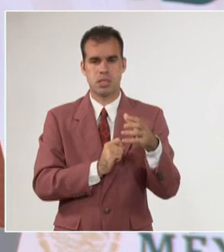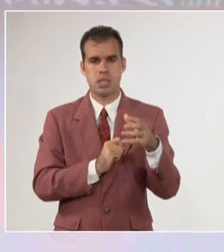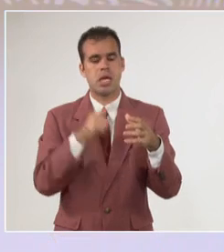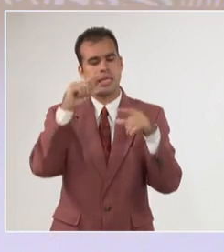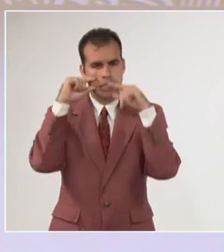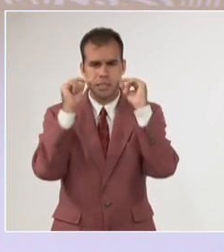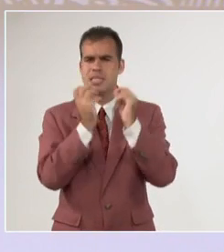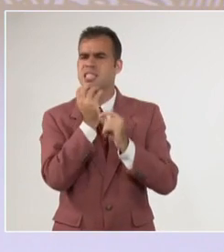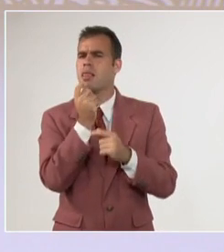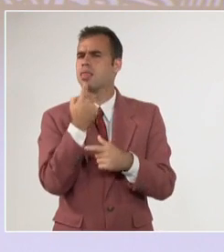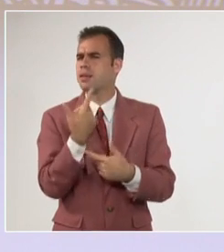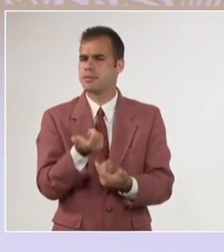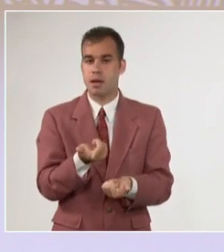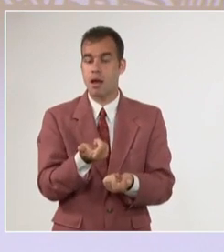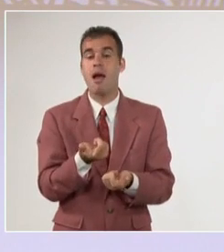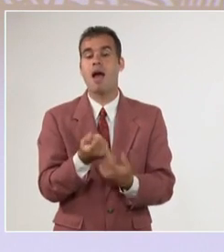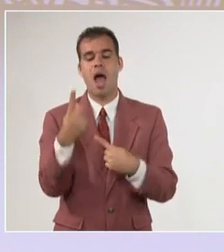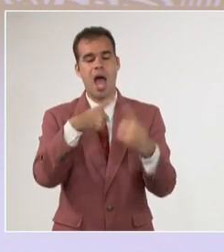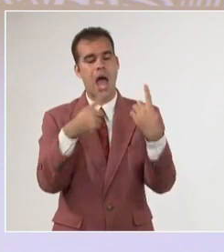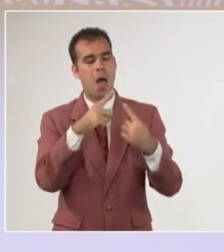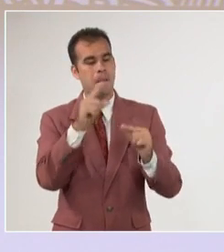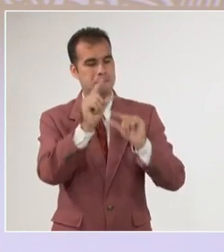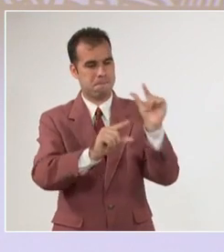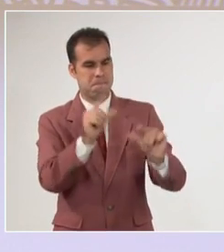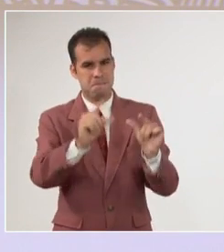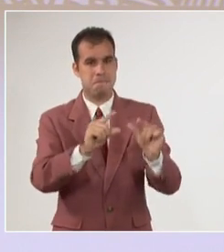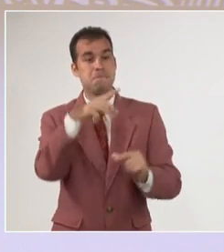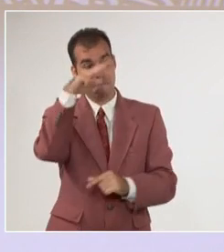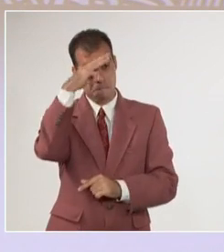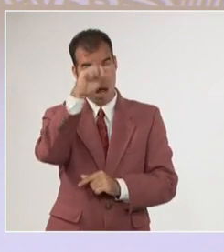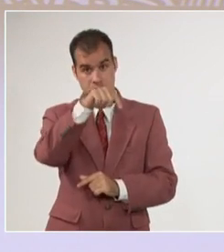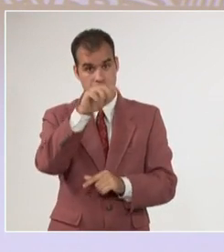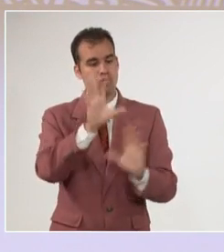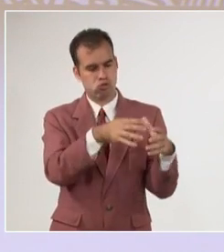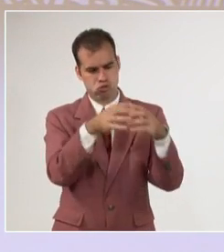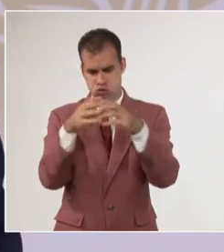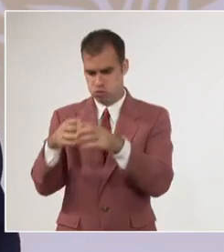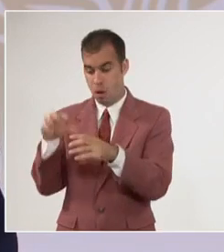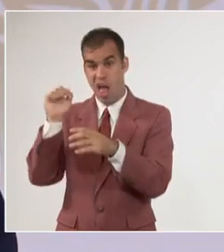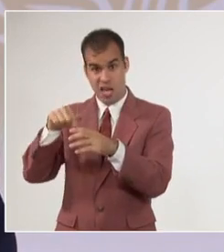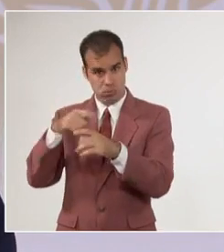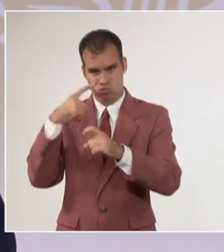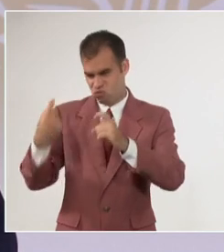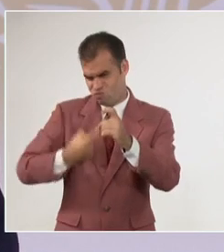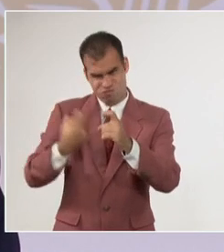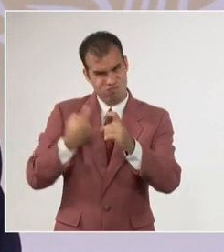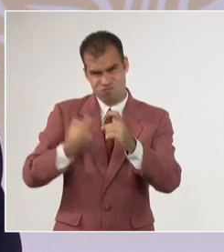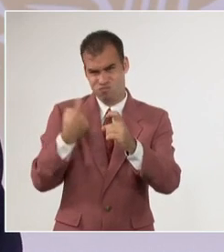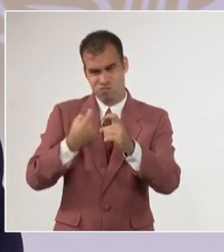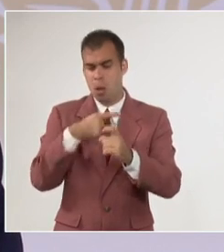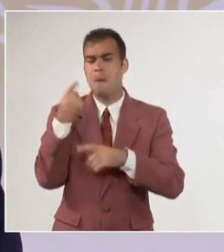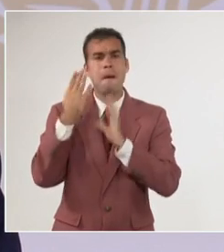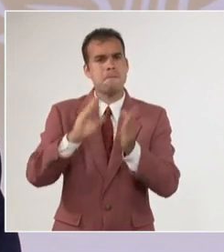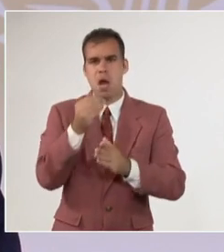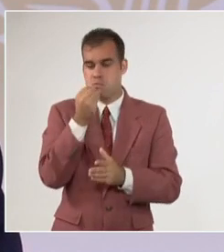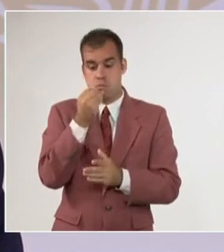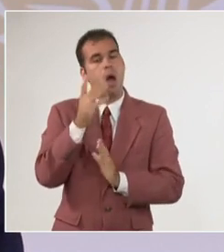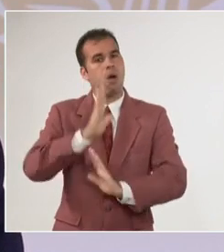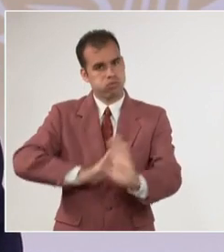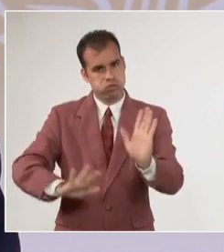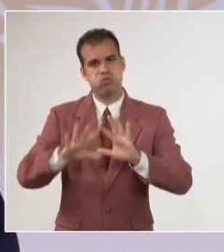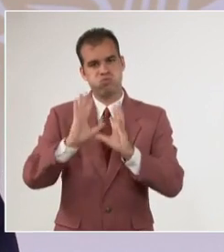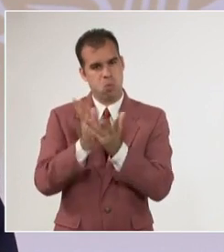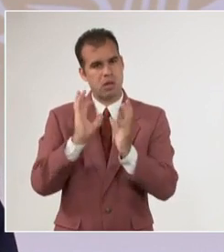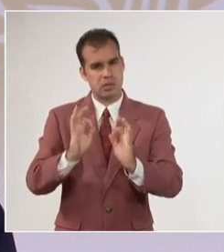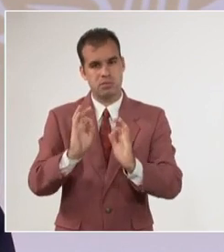caballeros mexicanos han venido aquí y han derramado su generosa sangre en nuestro suelo y por nuestra causa, y todo el